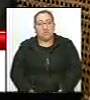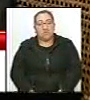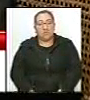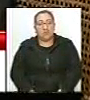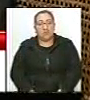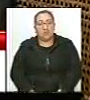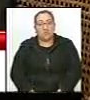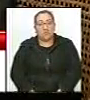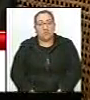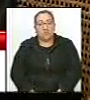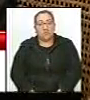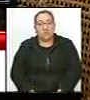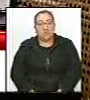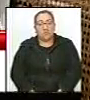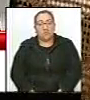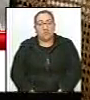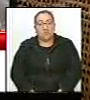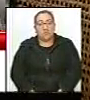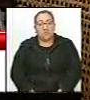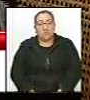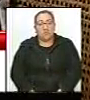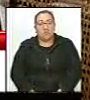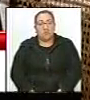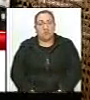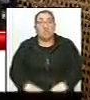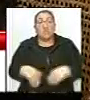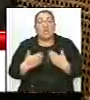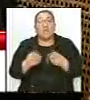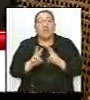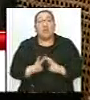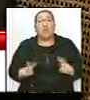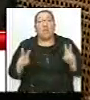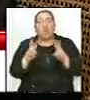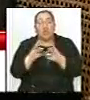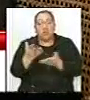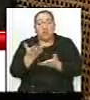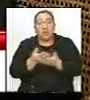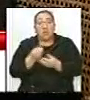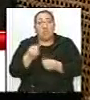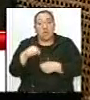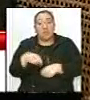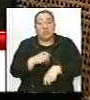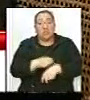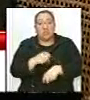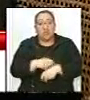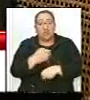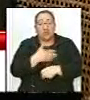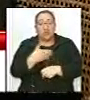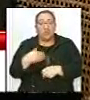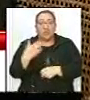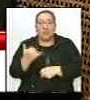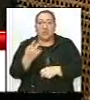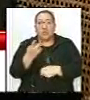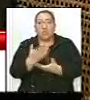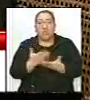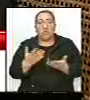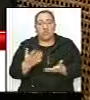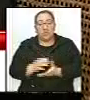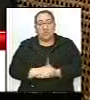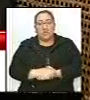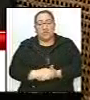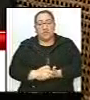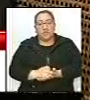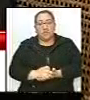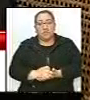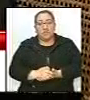de darle valor agregado, de darle, porque en este momento, presidente, hay dos cosas que viene,